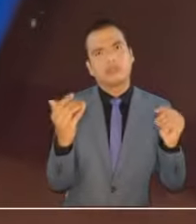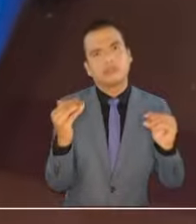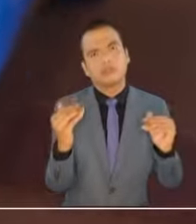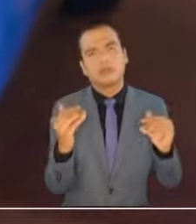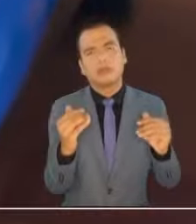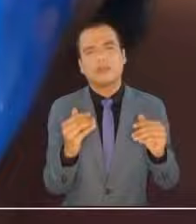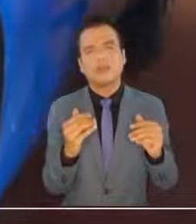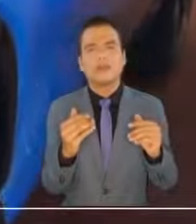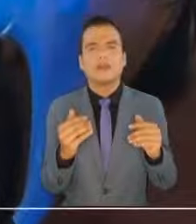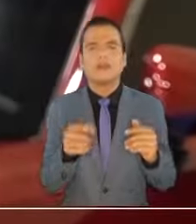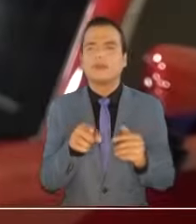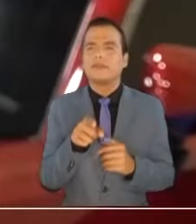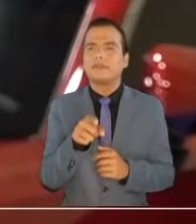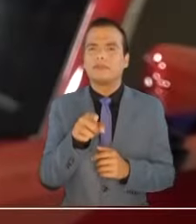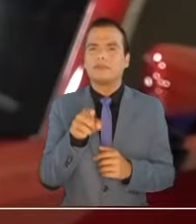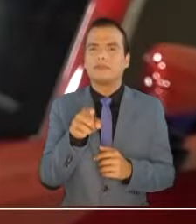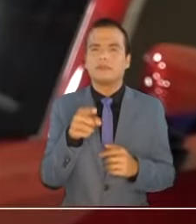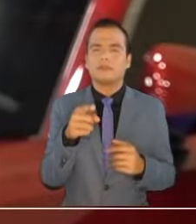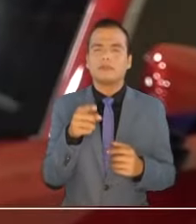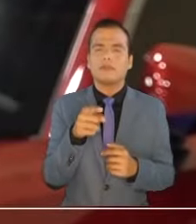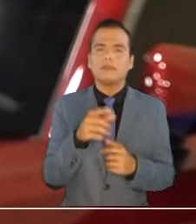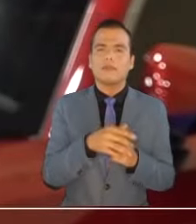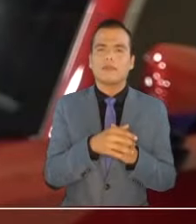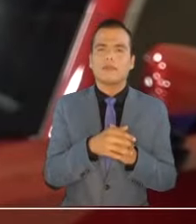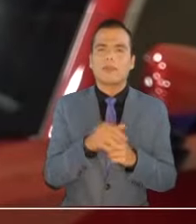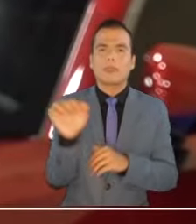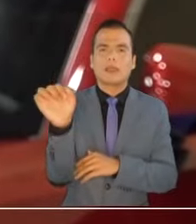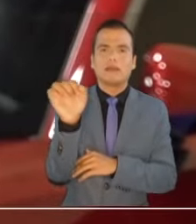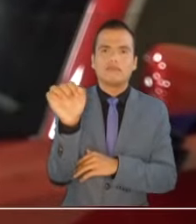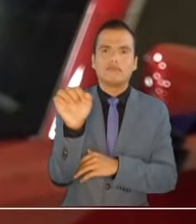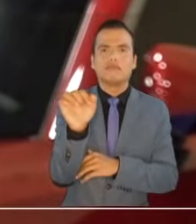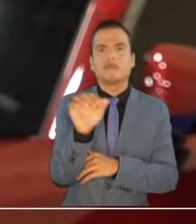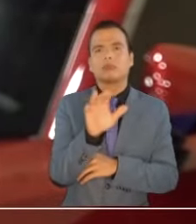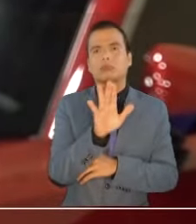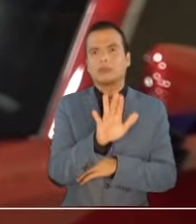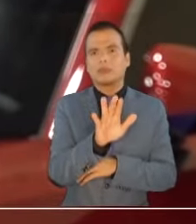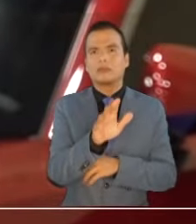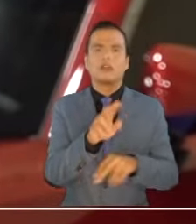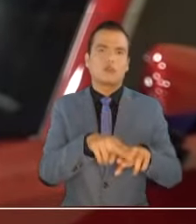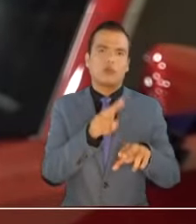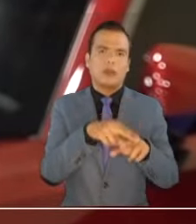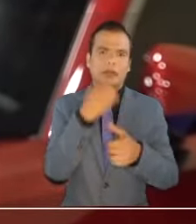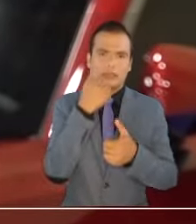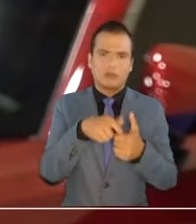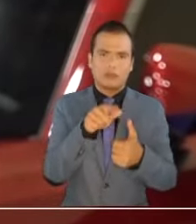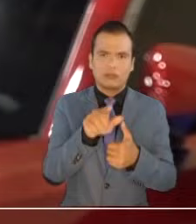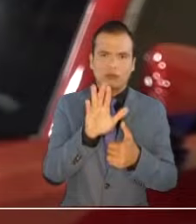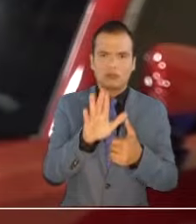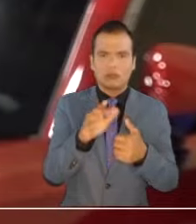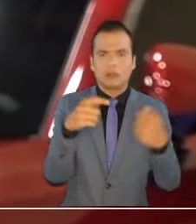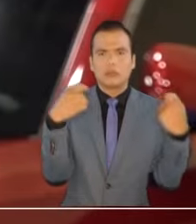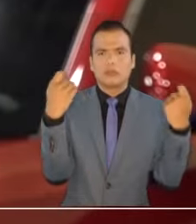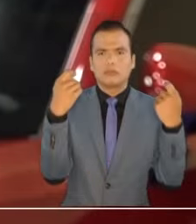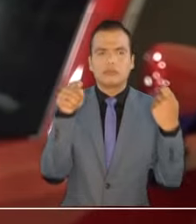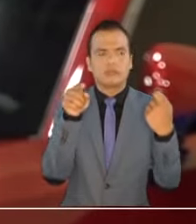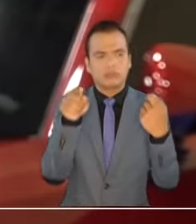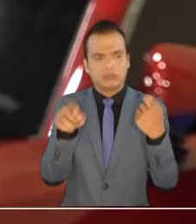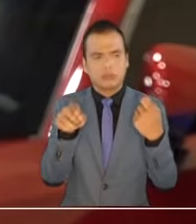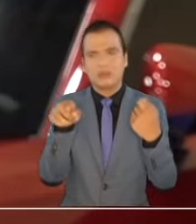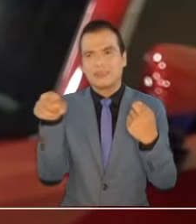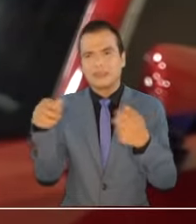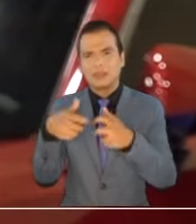también híbridos y eléctricos. El acumulado de lo que lleva la industria en estos momentos viene cayendo un 2% aproximadamente, pero